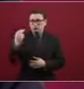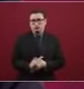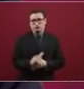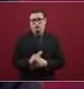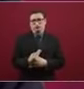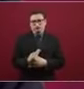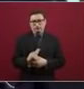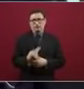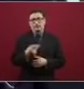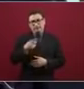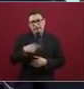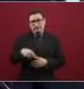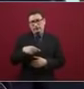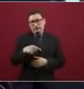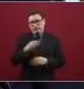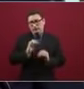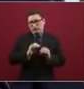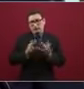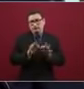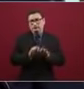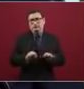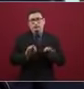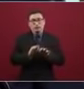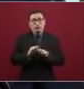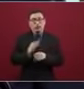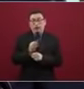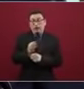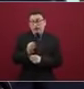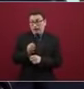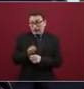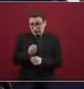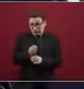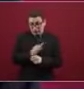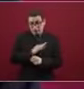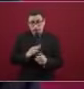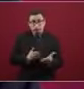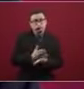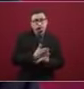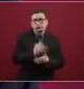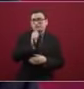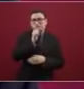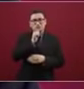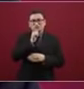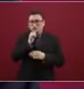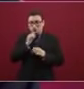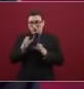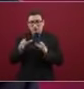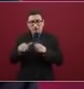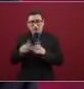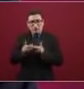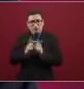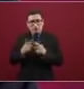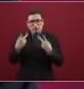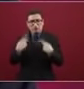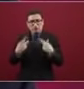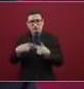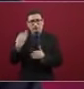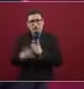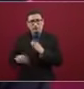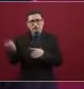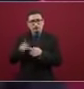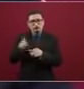urgente. Sin embargo, no contamos en este momento con el personal de seguridad necesario